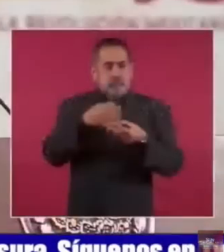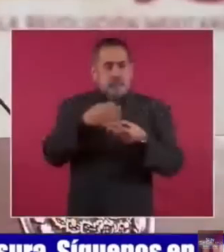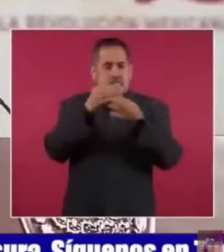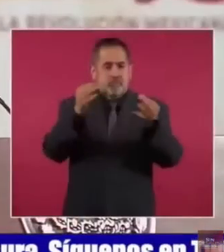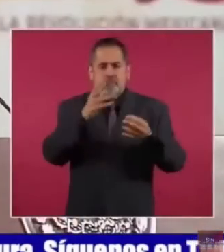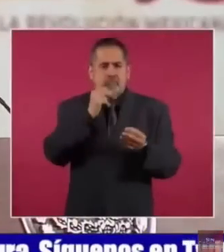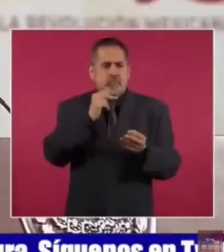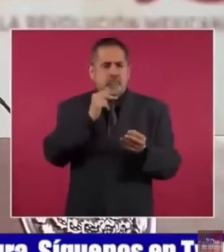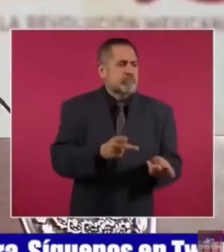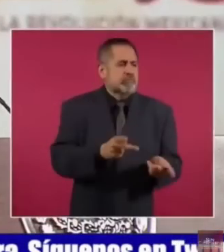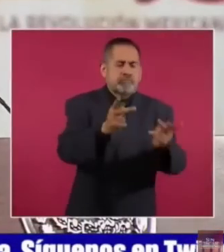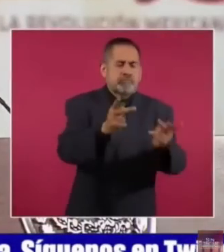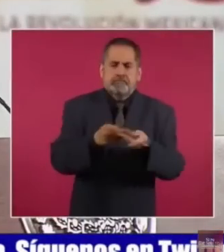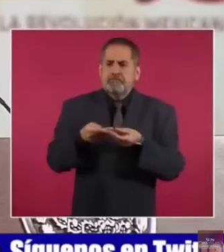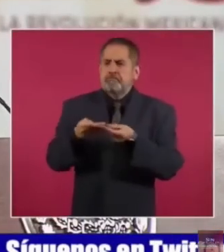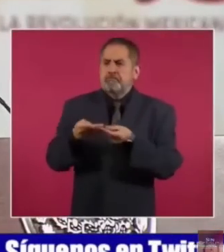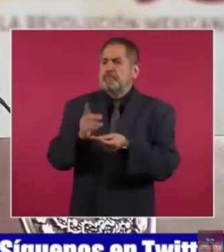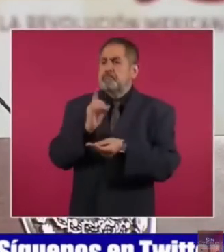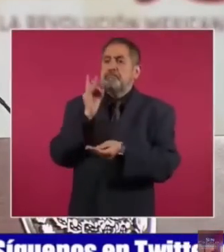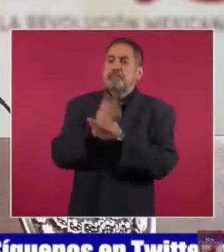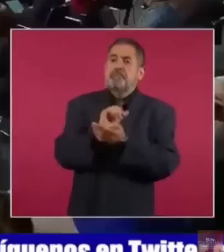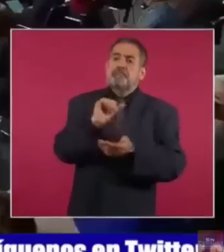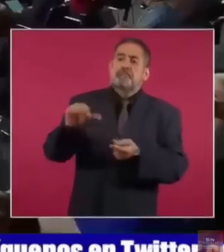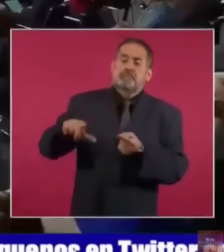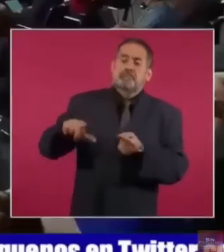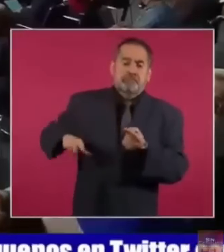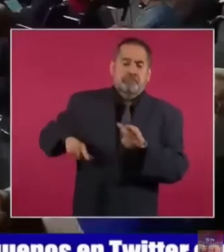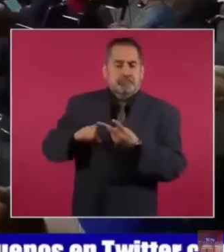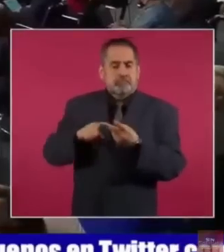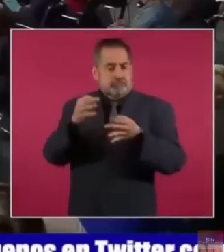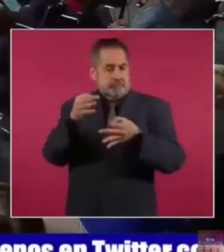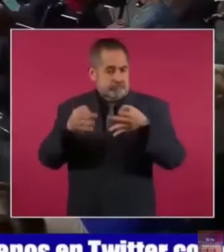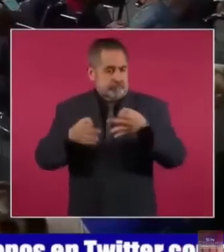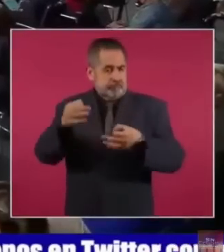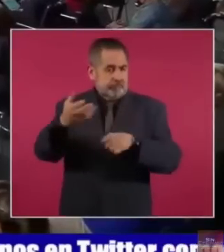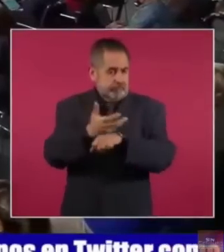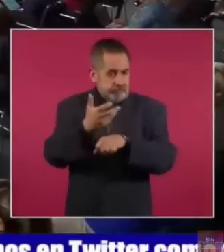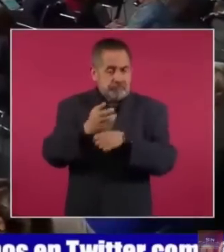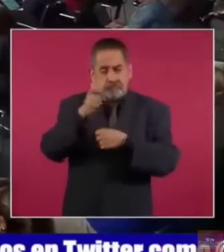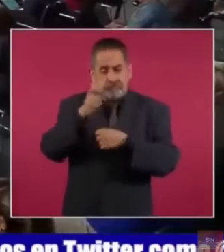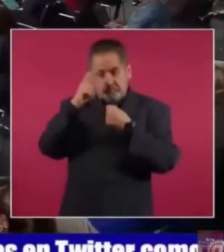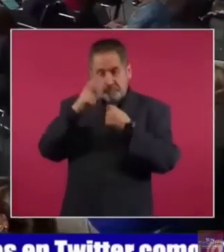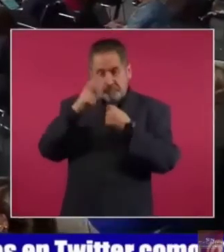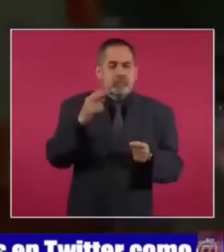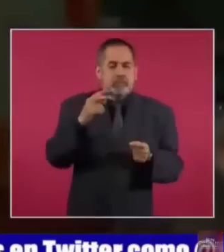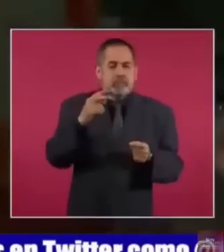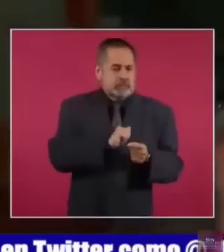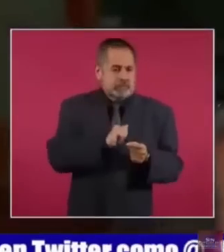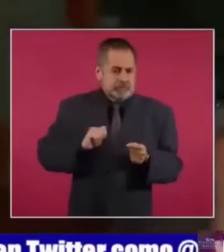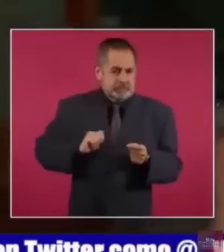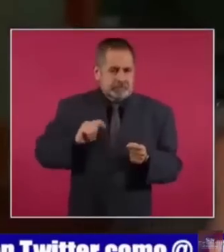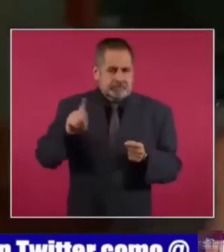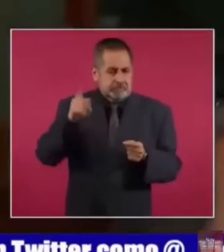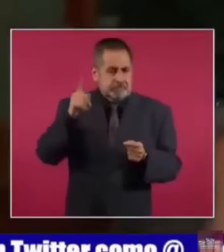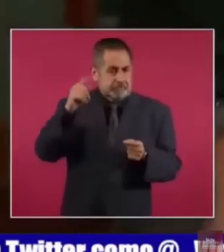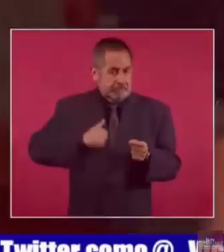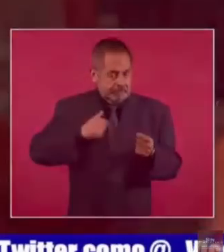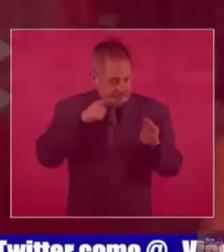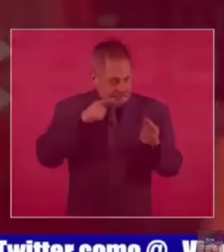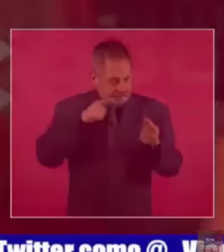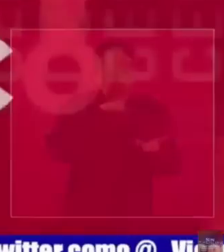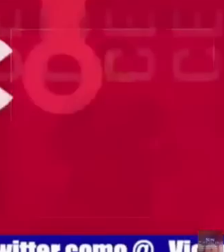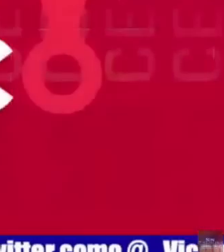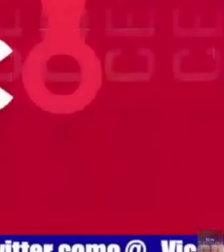y pruebas fehacientes? ¿Por qué estos colegas que mencionas, Animal Político, incluso la propia